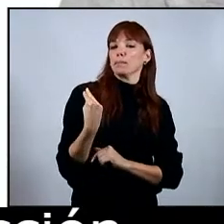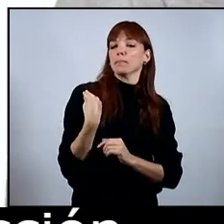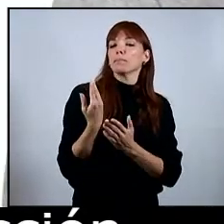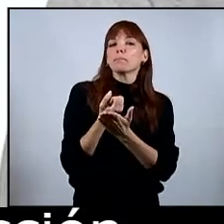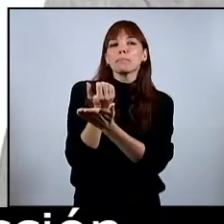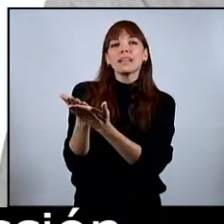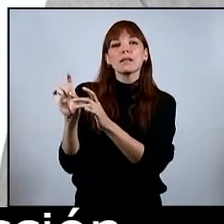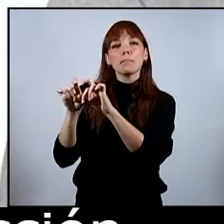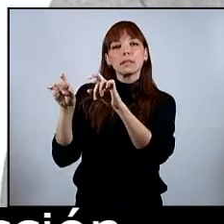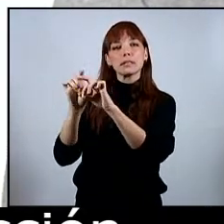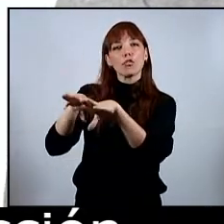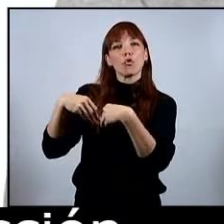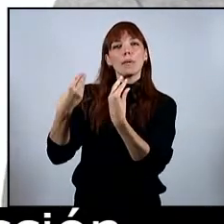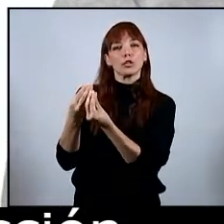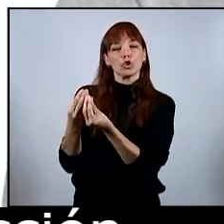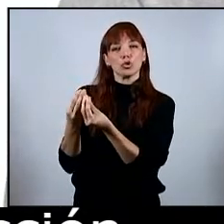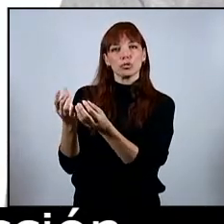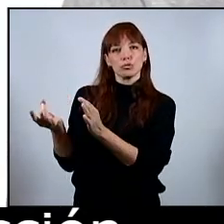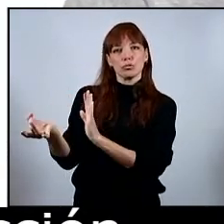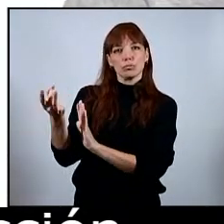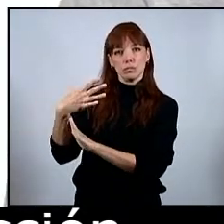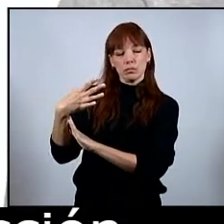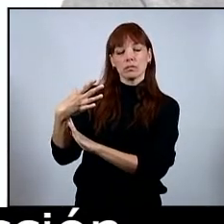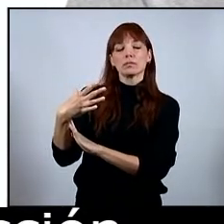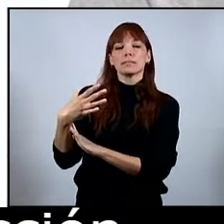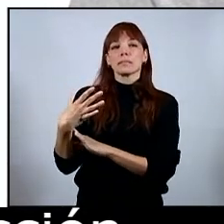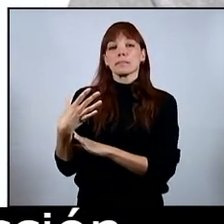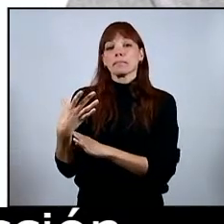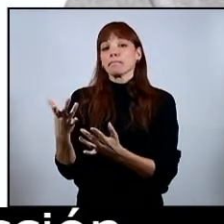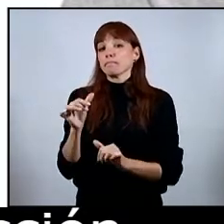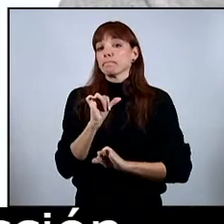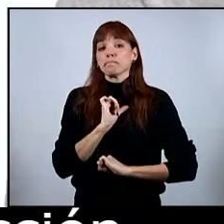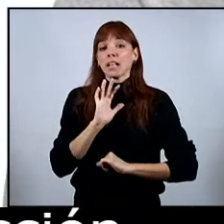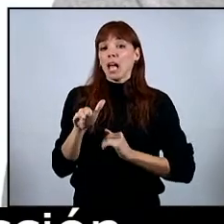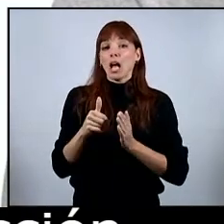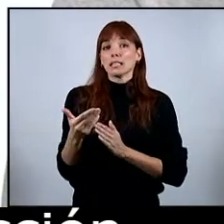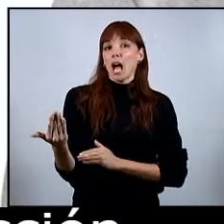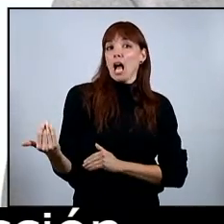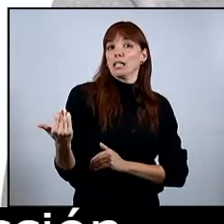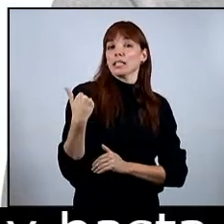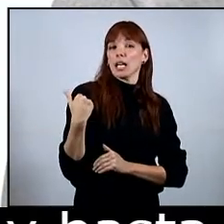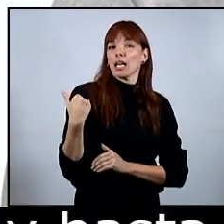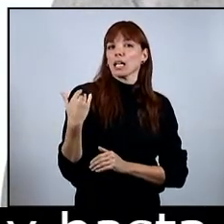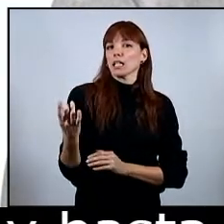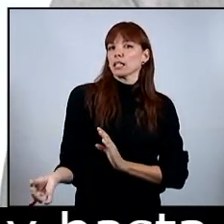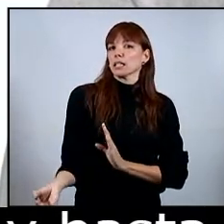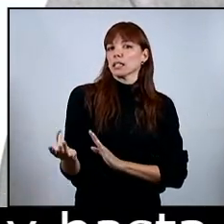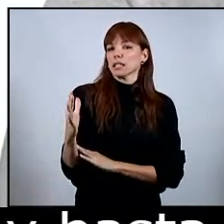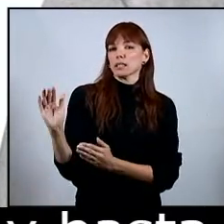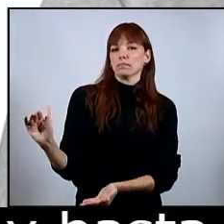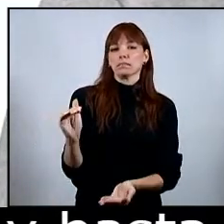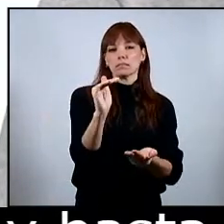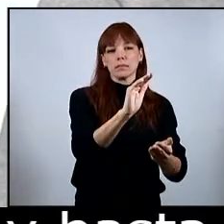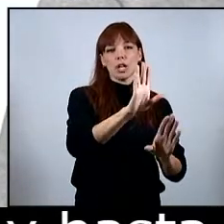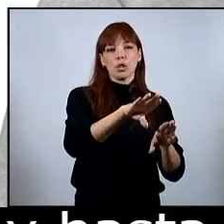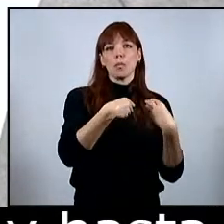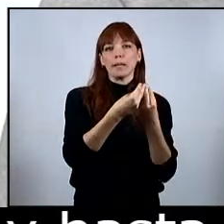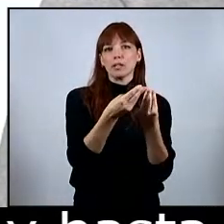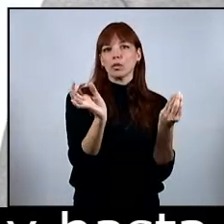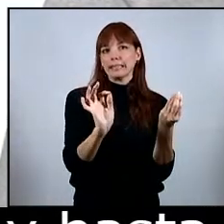documentación a esta empresa y hasta ayer no remitió la documentación a la